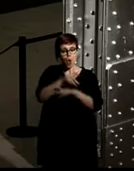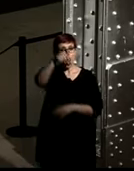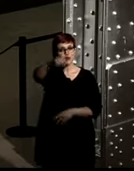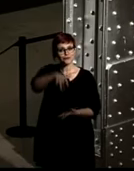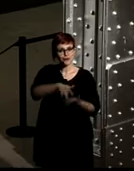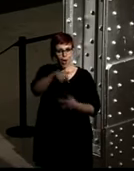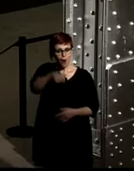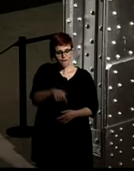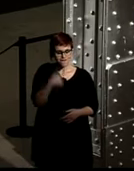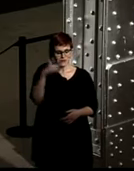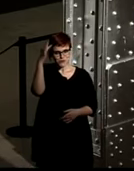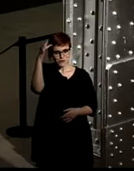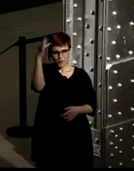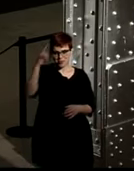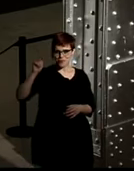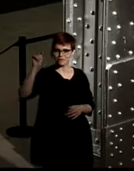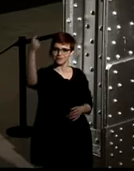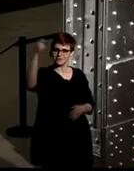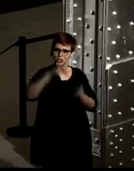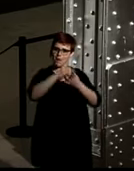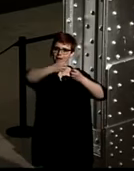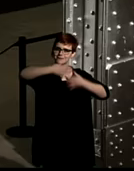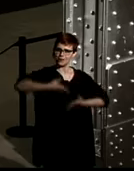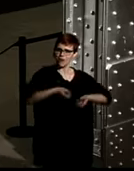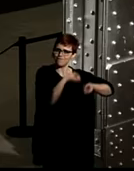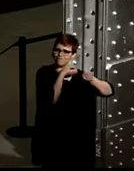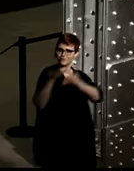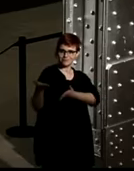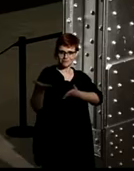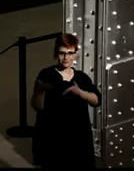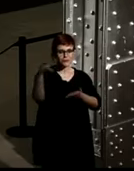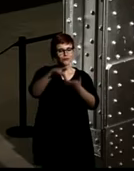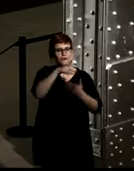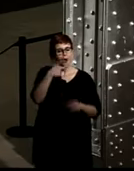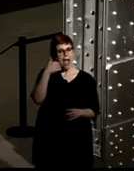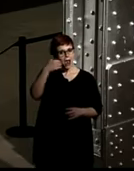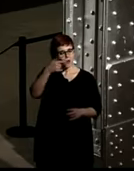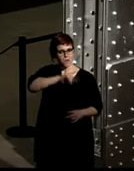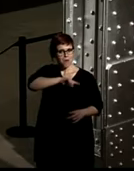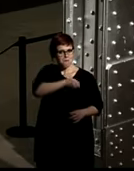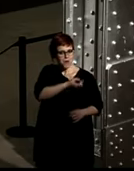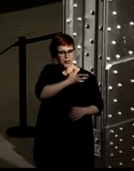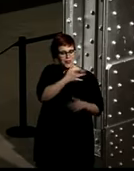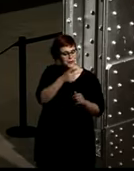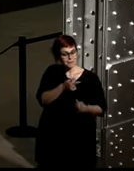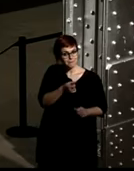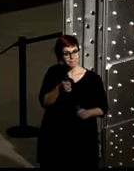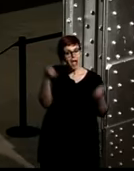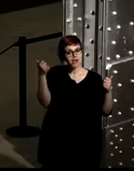a cumplir mi sueño, que era conseguir contar esta historia. Y uno de los factores emocionales de esta historia es